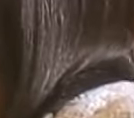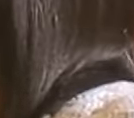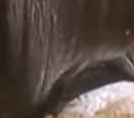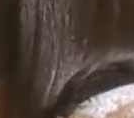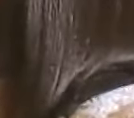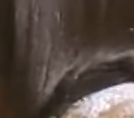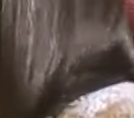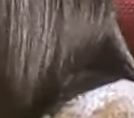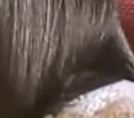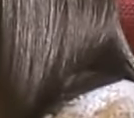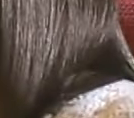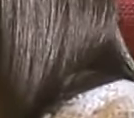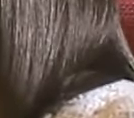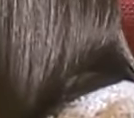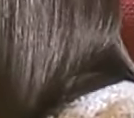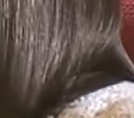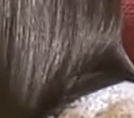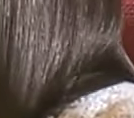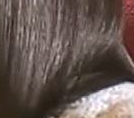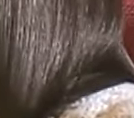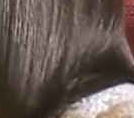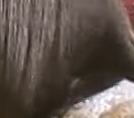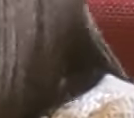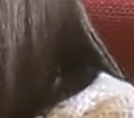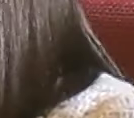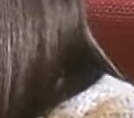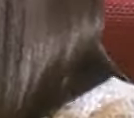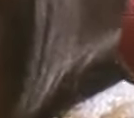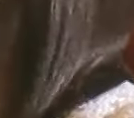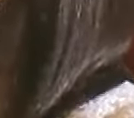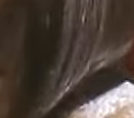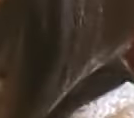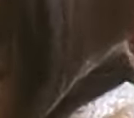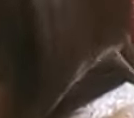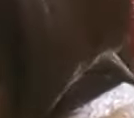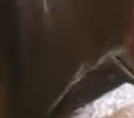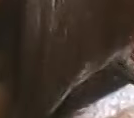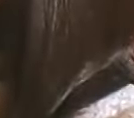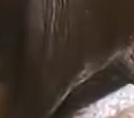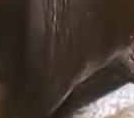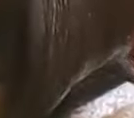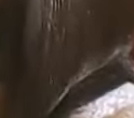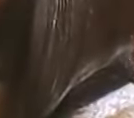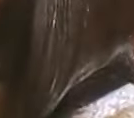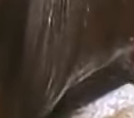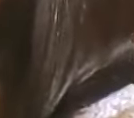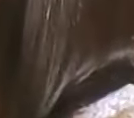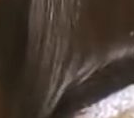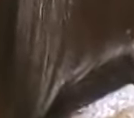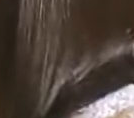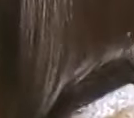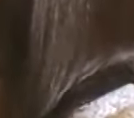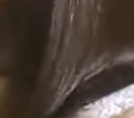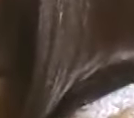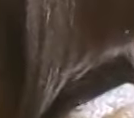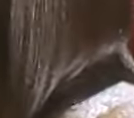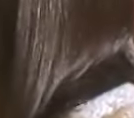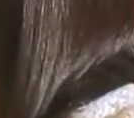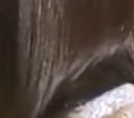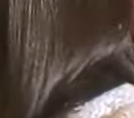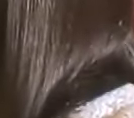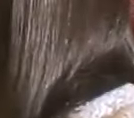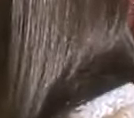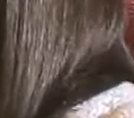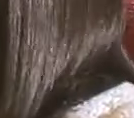la posición referente a, valga la redundancia, la posición de algunas organizaciones